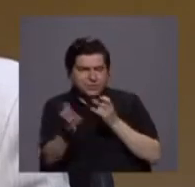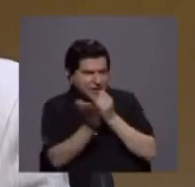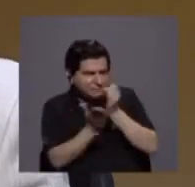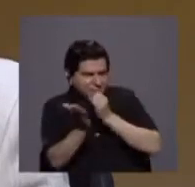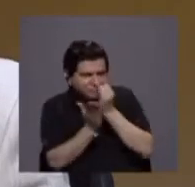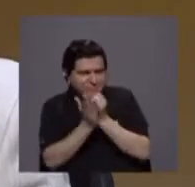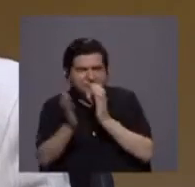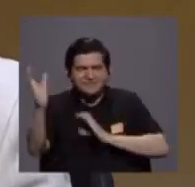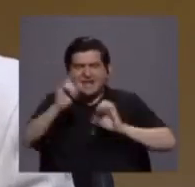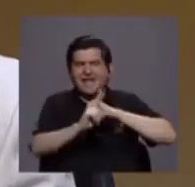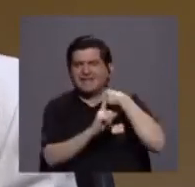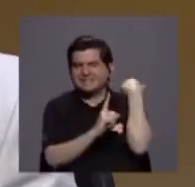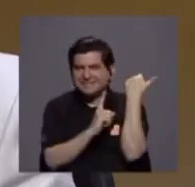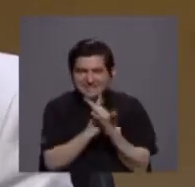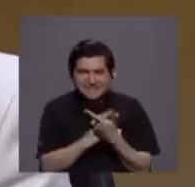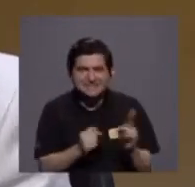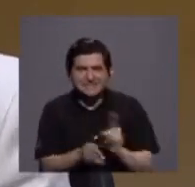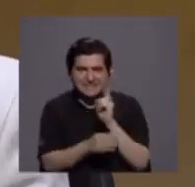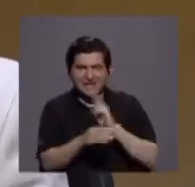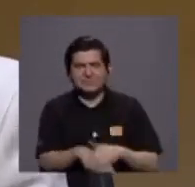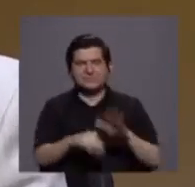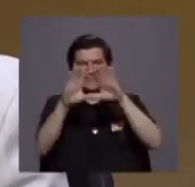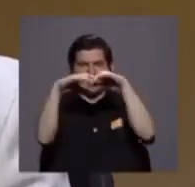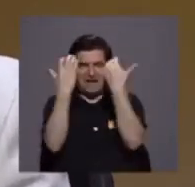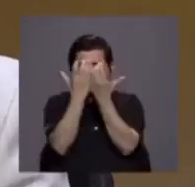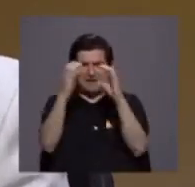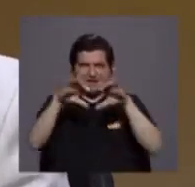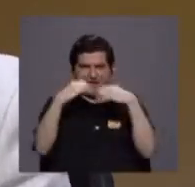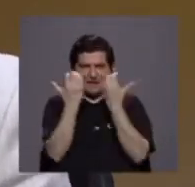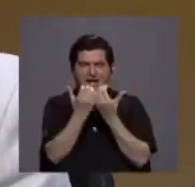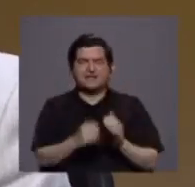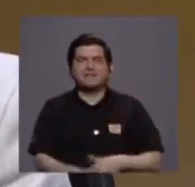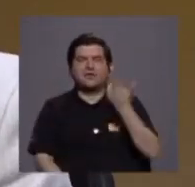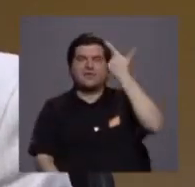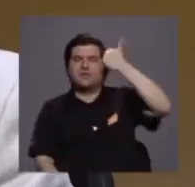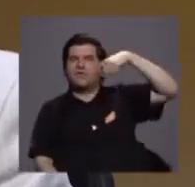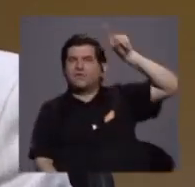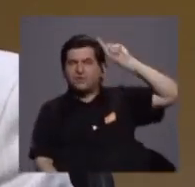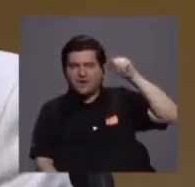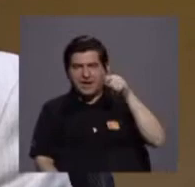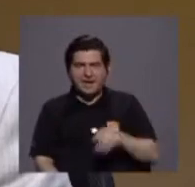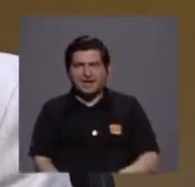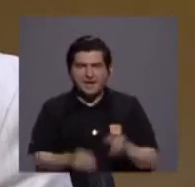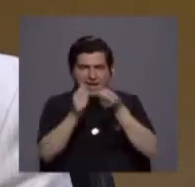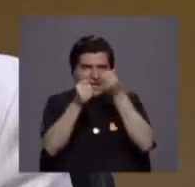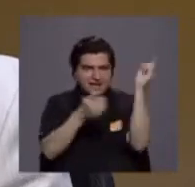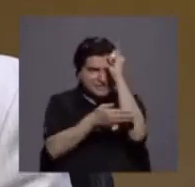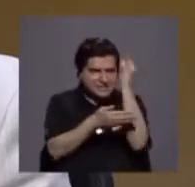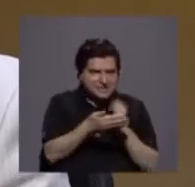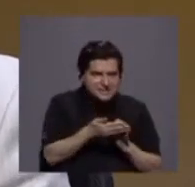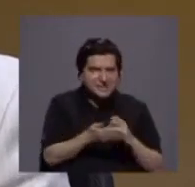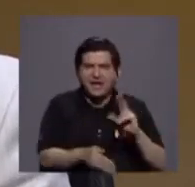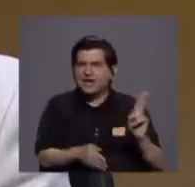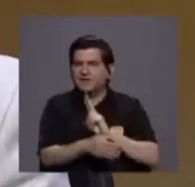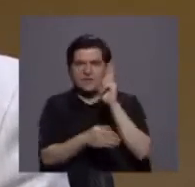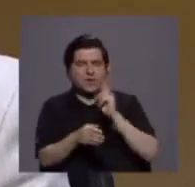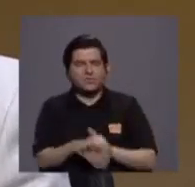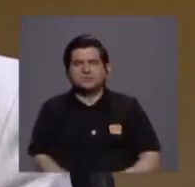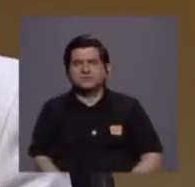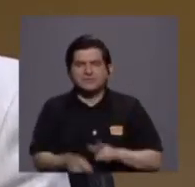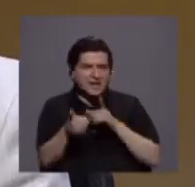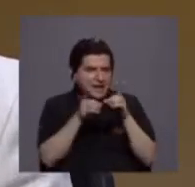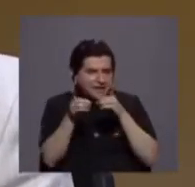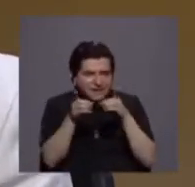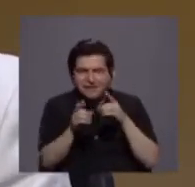investigación en ciencias sociales, de utilizar categorías abstractas. Para esta cartografía no utilizamos los descriptores